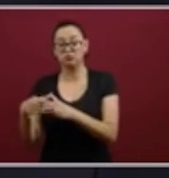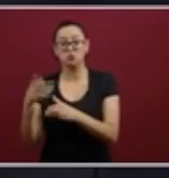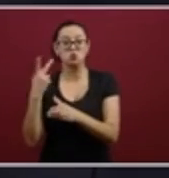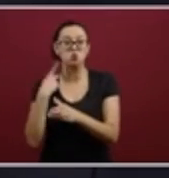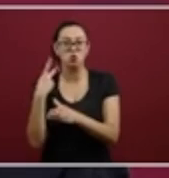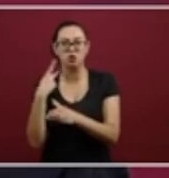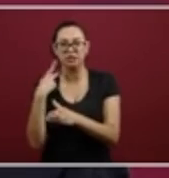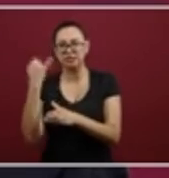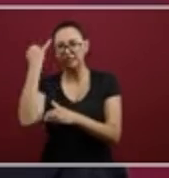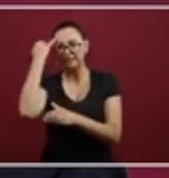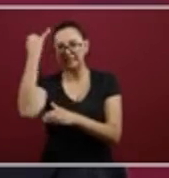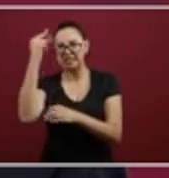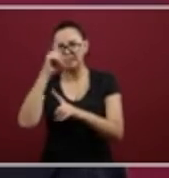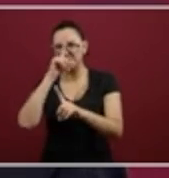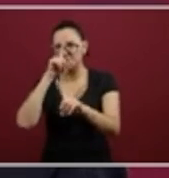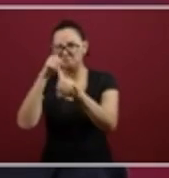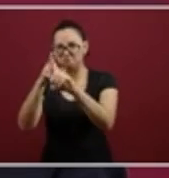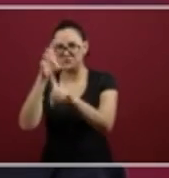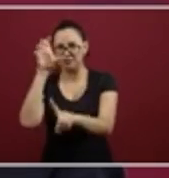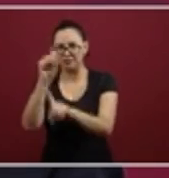con ideales,